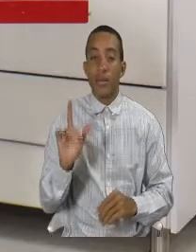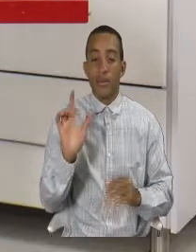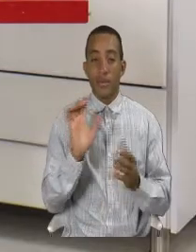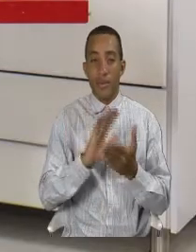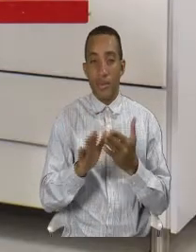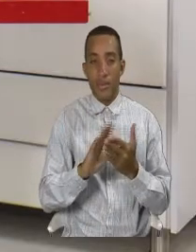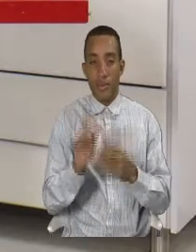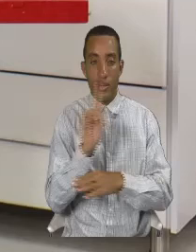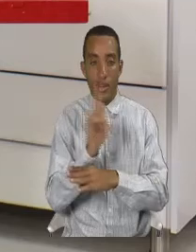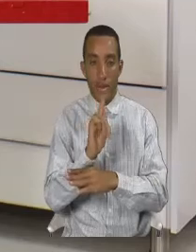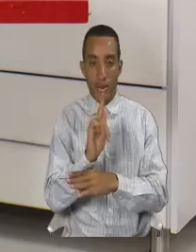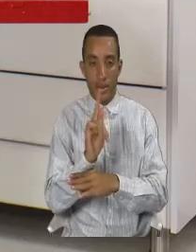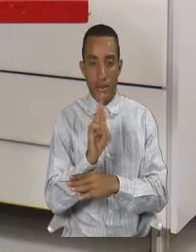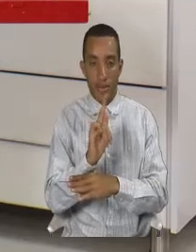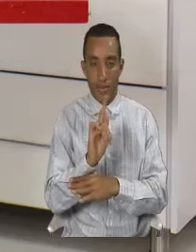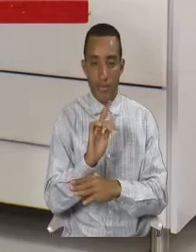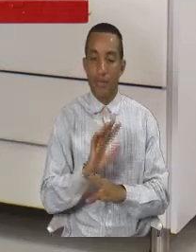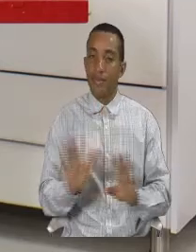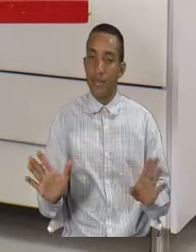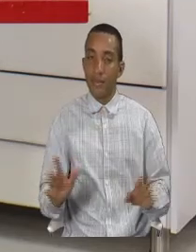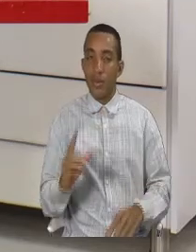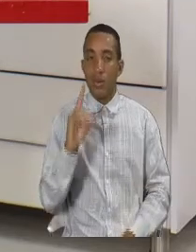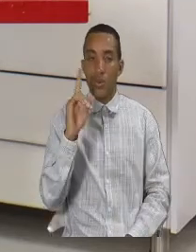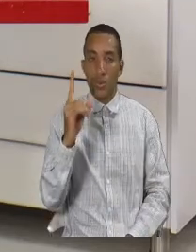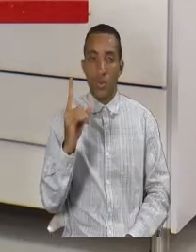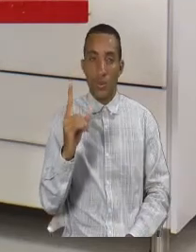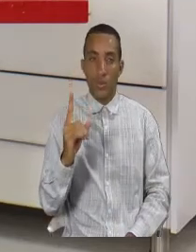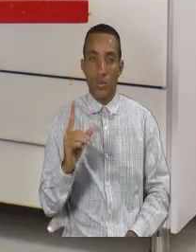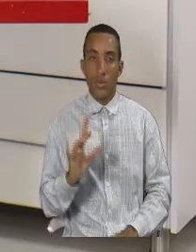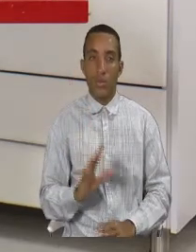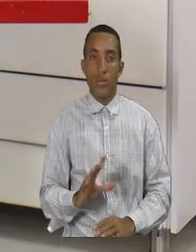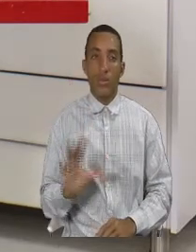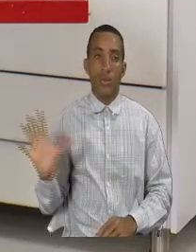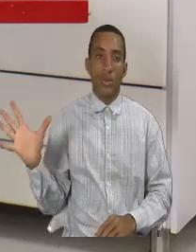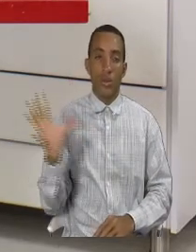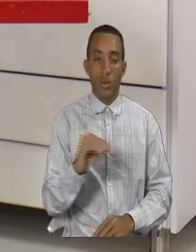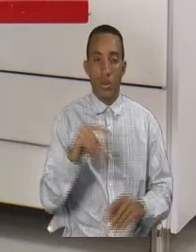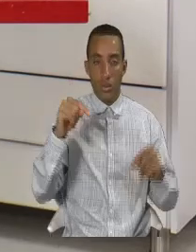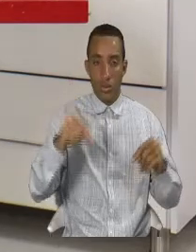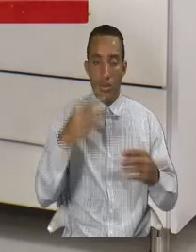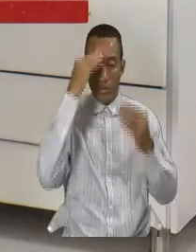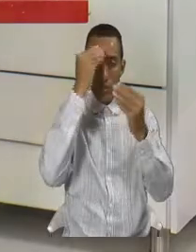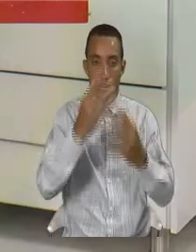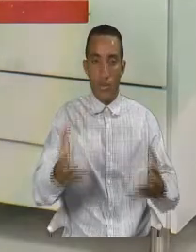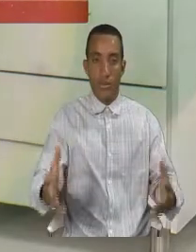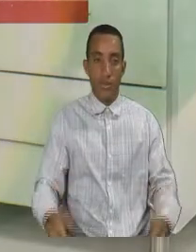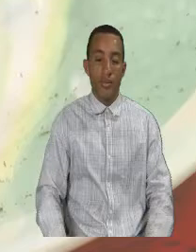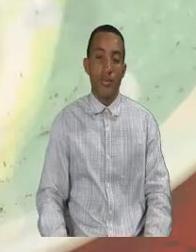champiñón, en este caso uno al curry. Todo por hoy. Dios los bendiga.